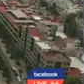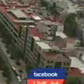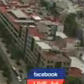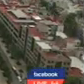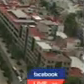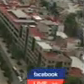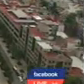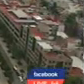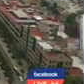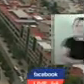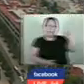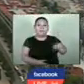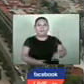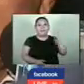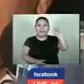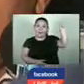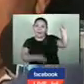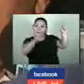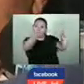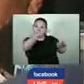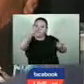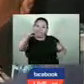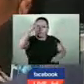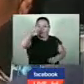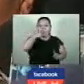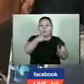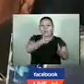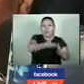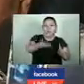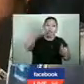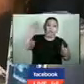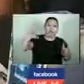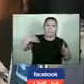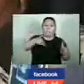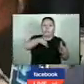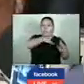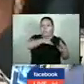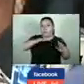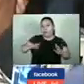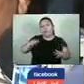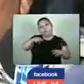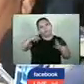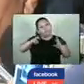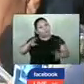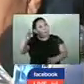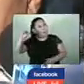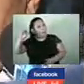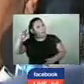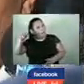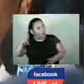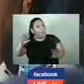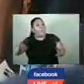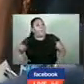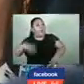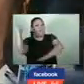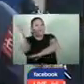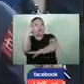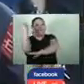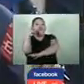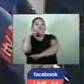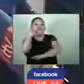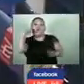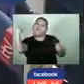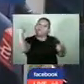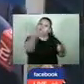Refugiado en México se encuentra el ex ministro de Obras Públicas, Gerson Martínez, luego que se emitiera una difusión roja en su